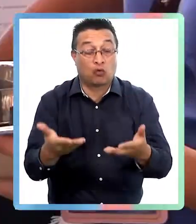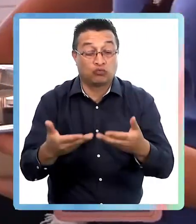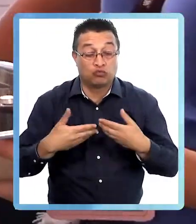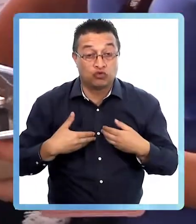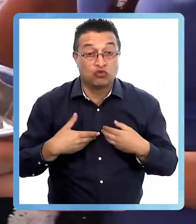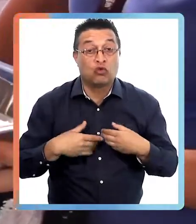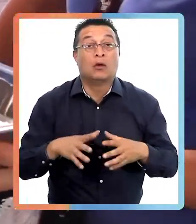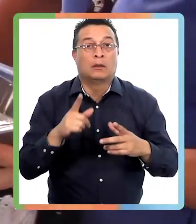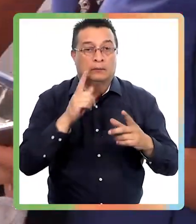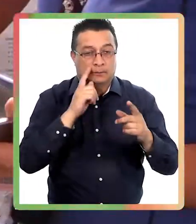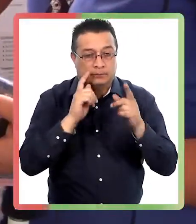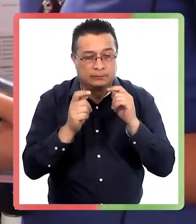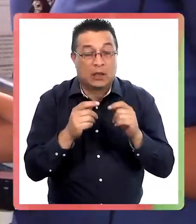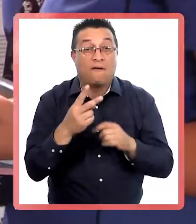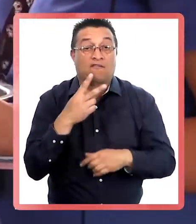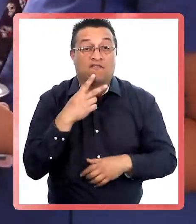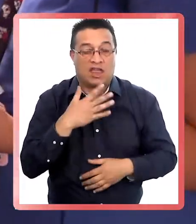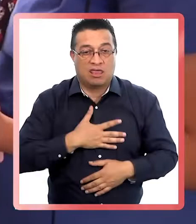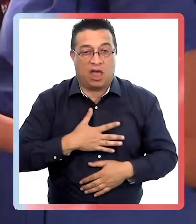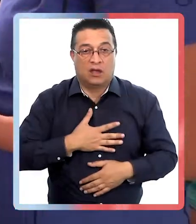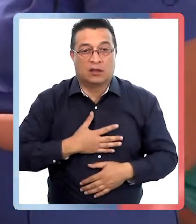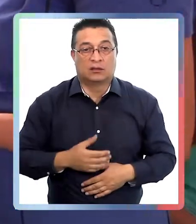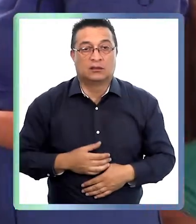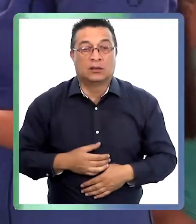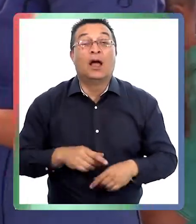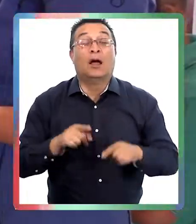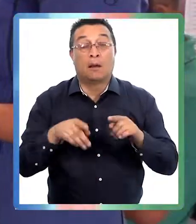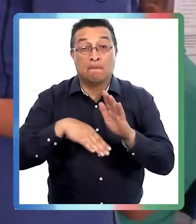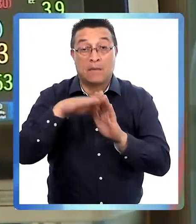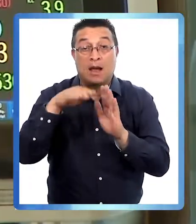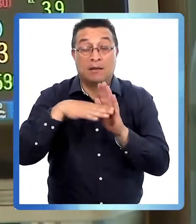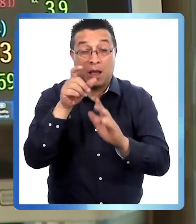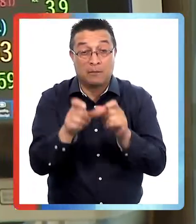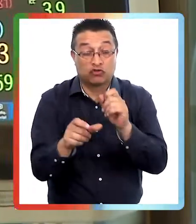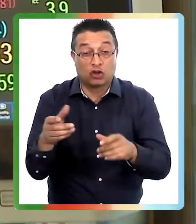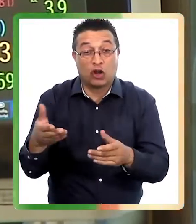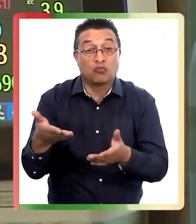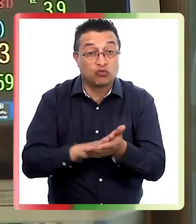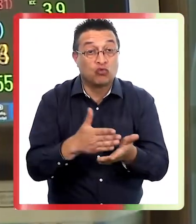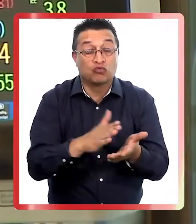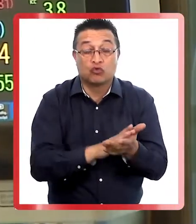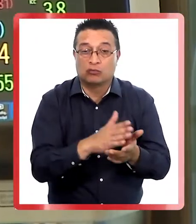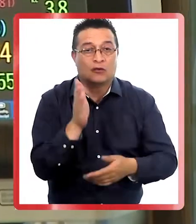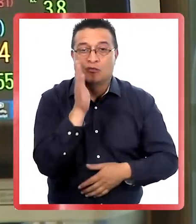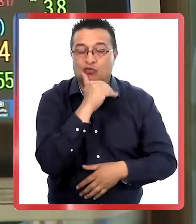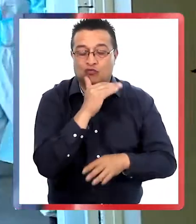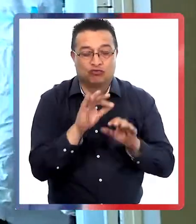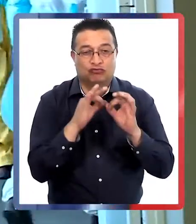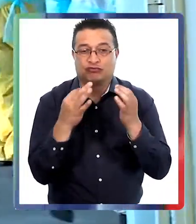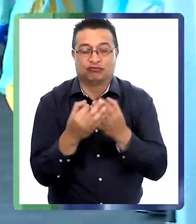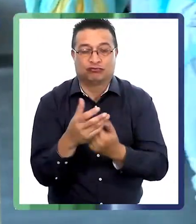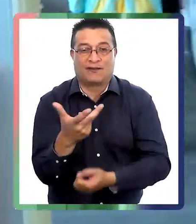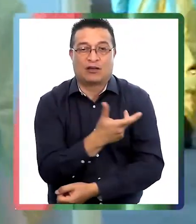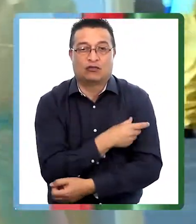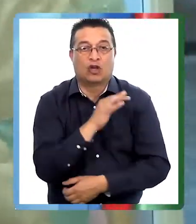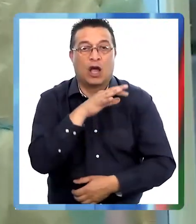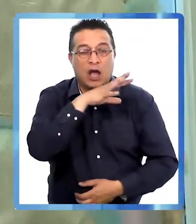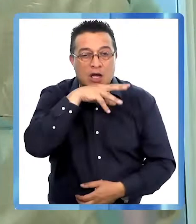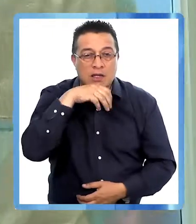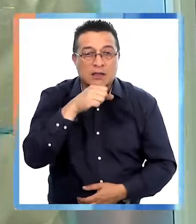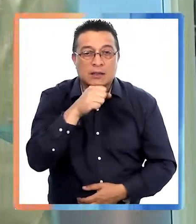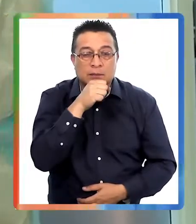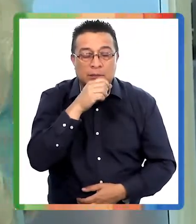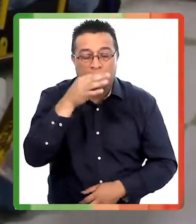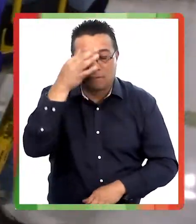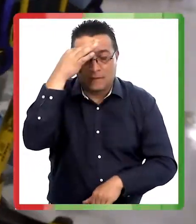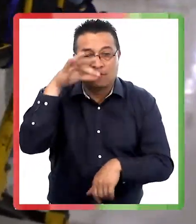están poniendo en serio riesgo su vida. La mayoría de las personas que están falleciendo no tienen todas sus vacunas o son adultos mayores que